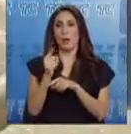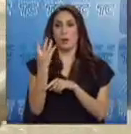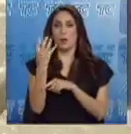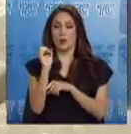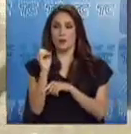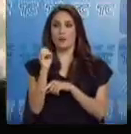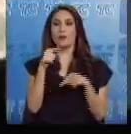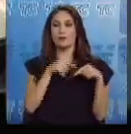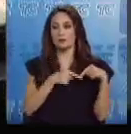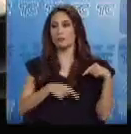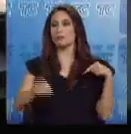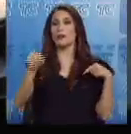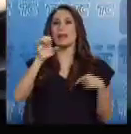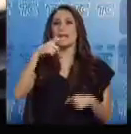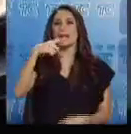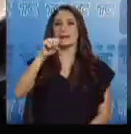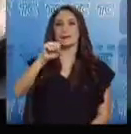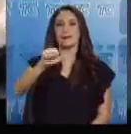campamento minero EXA.